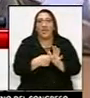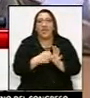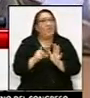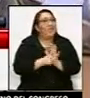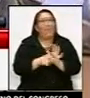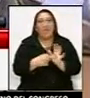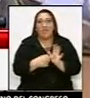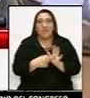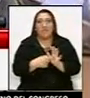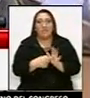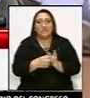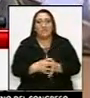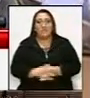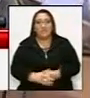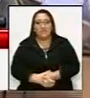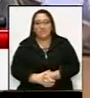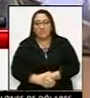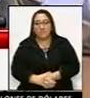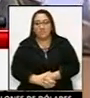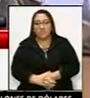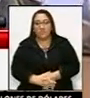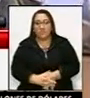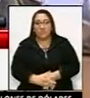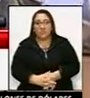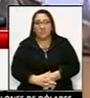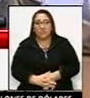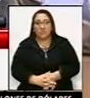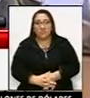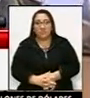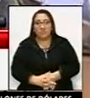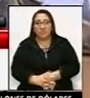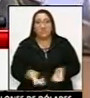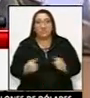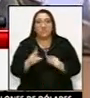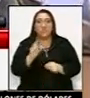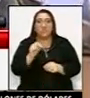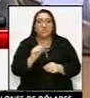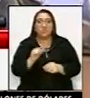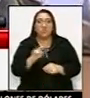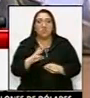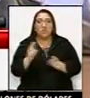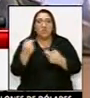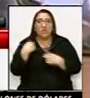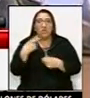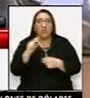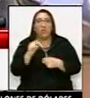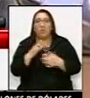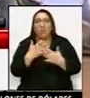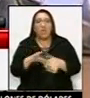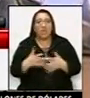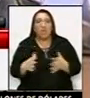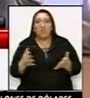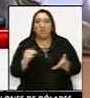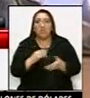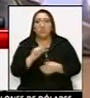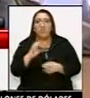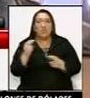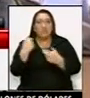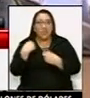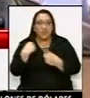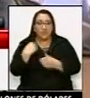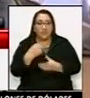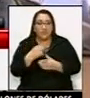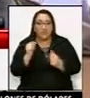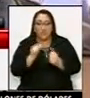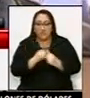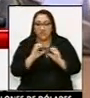ley. Cuando se habla de la subrepresentación, nuevamente, no es cualquier cosa, porque la subrepresentación